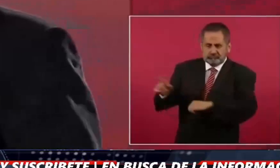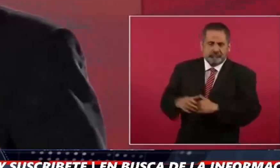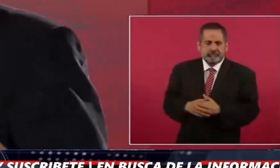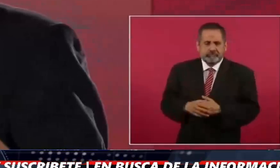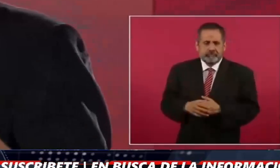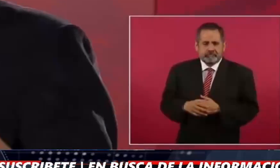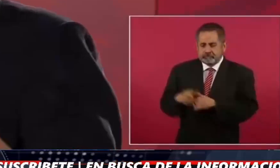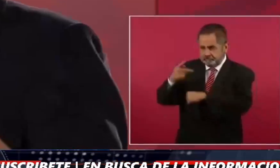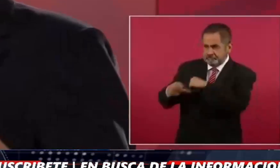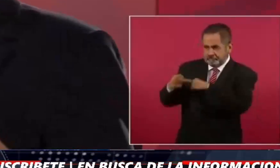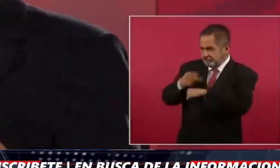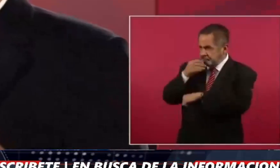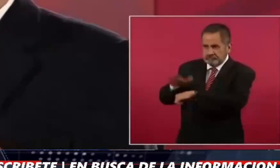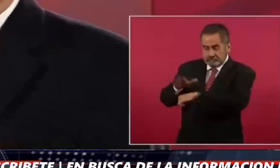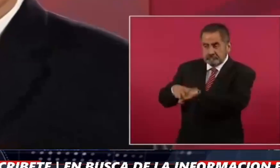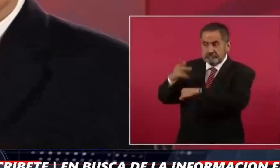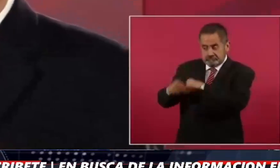de que corría yo peligro.